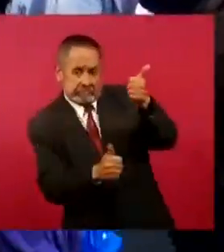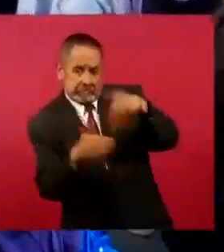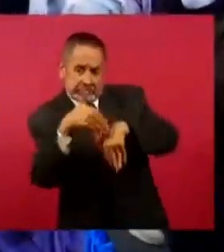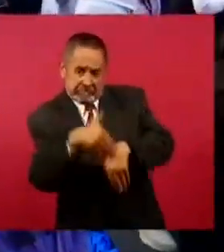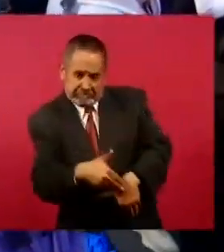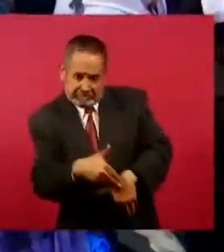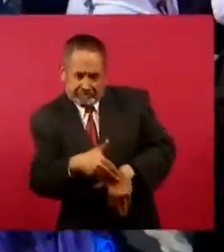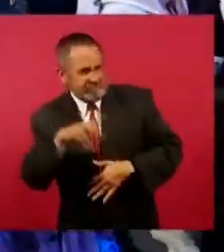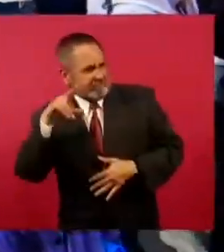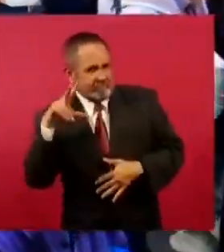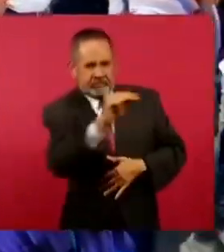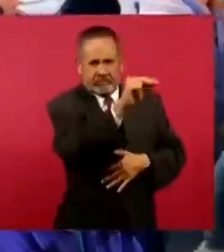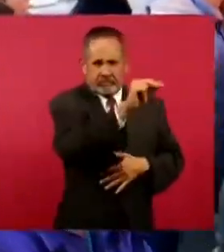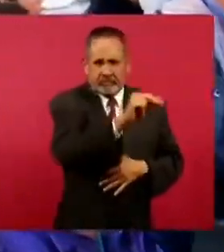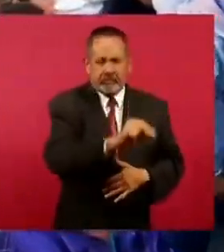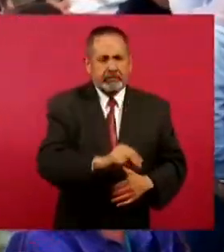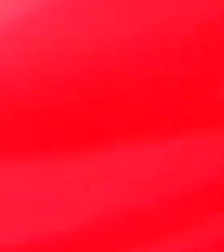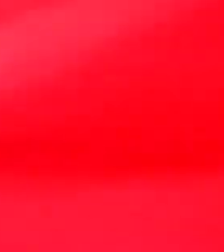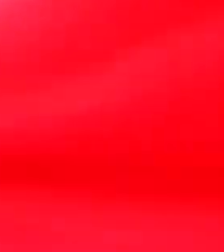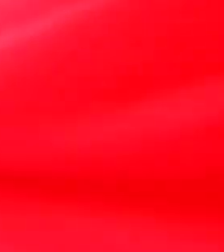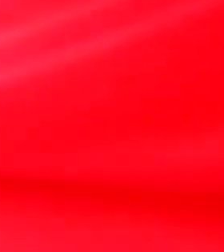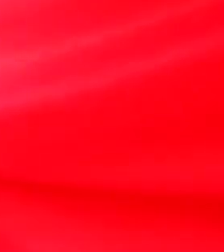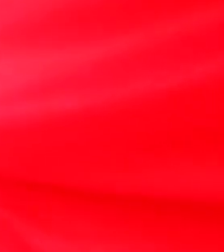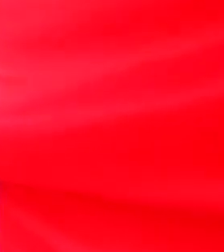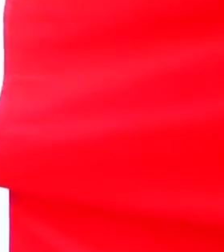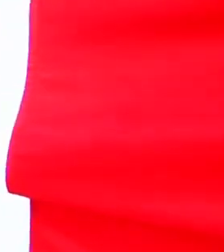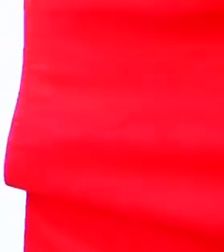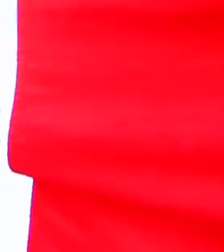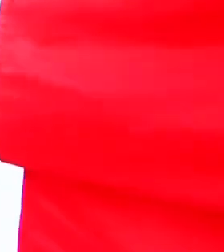¿Sometimiento? No.